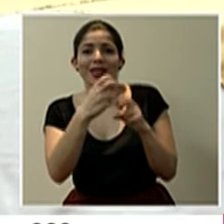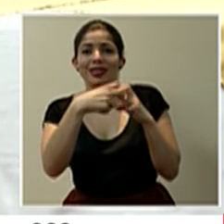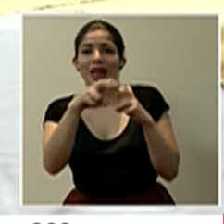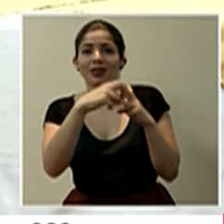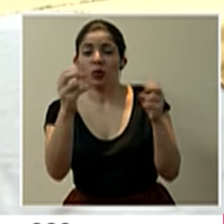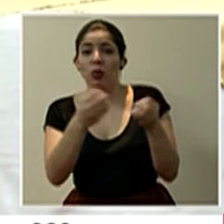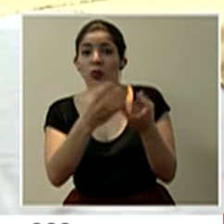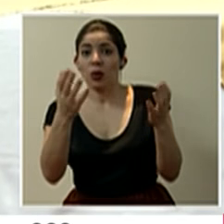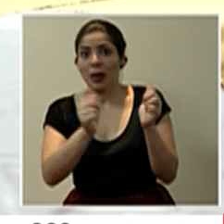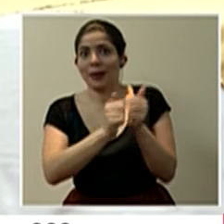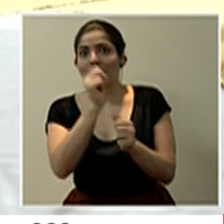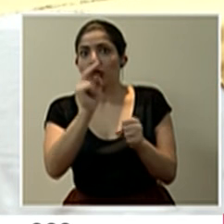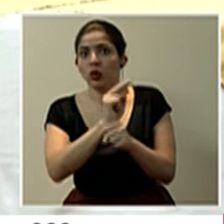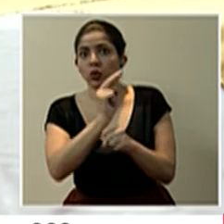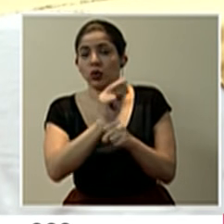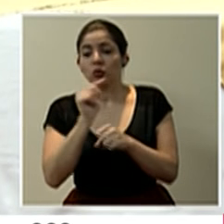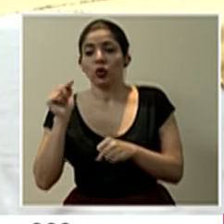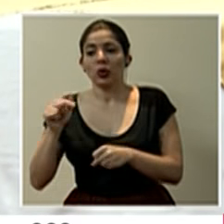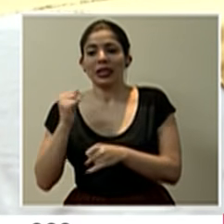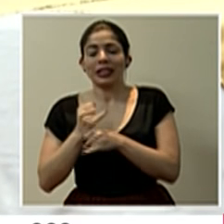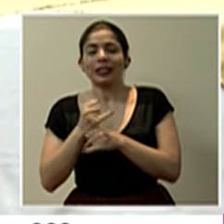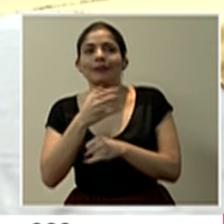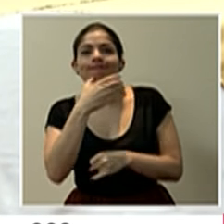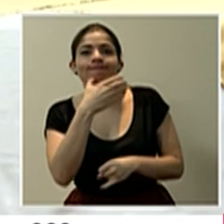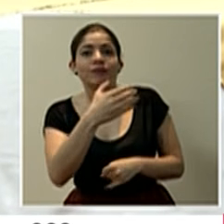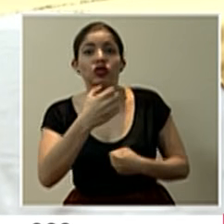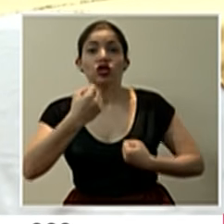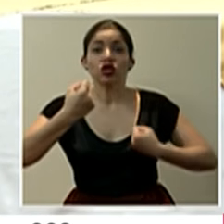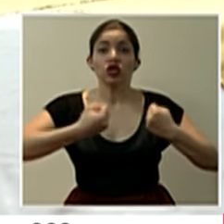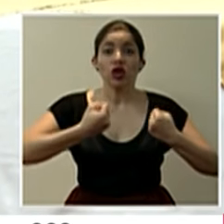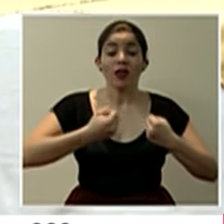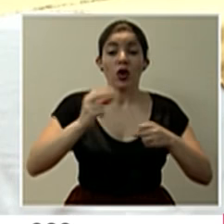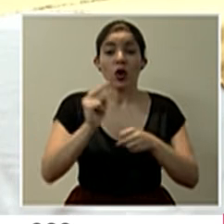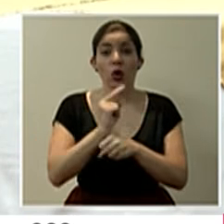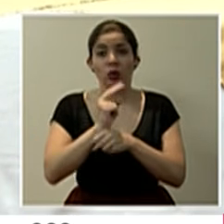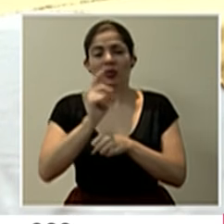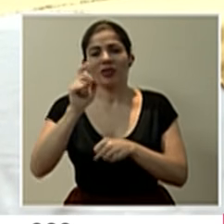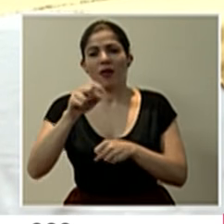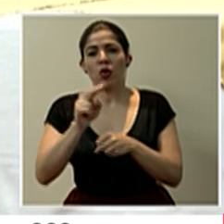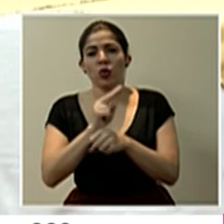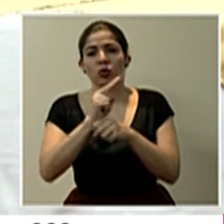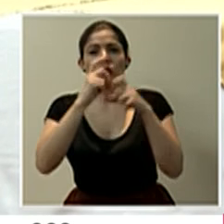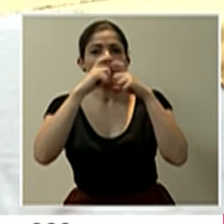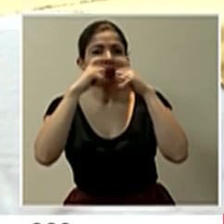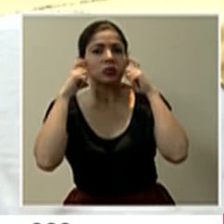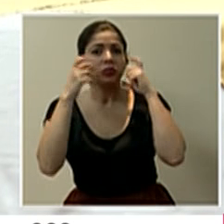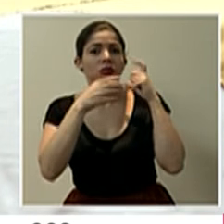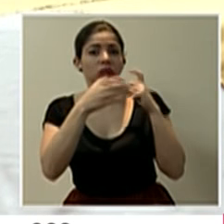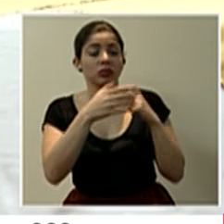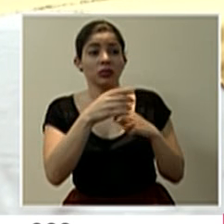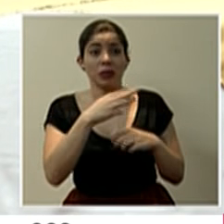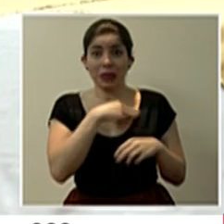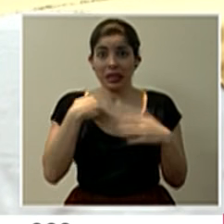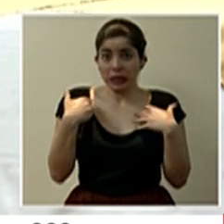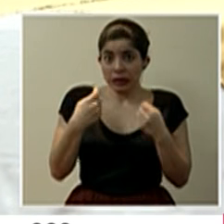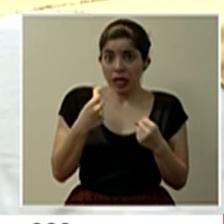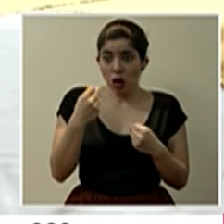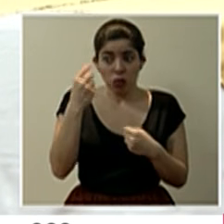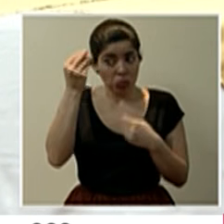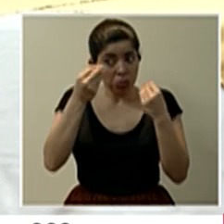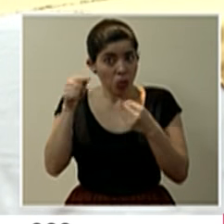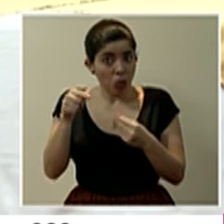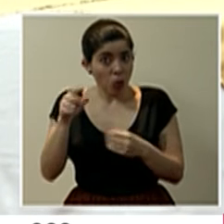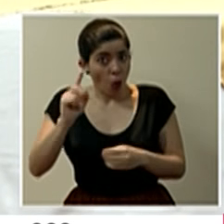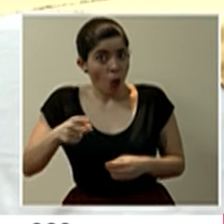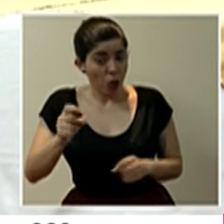transporte público, esta entidad recomendó a los choferes y usuarios portar mascarilla. ¿Salud valoraría esta opción? Es decir, ¿que